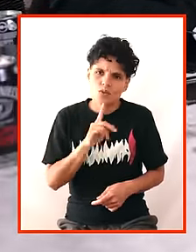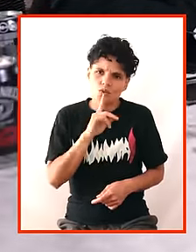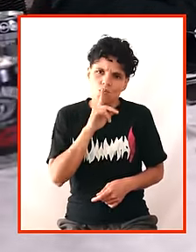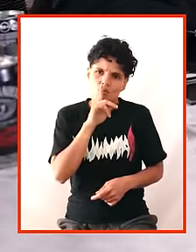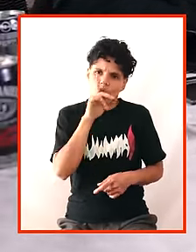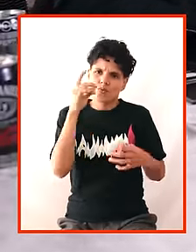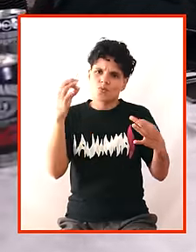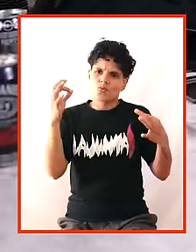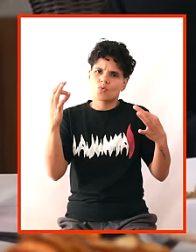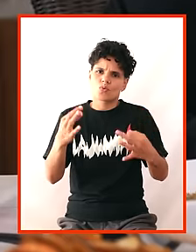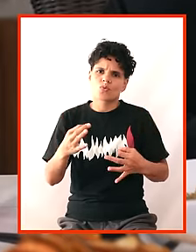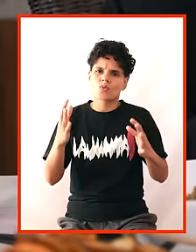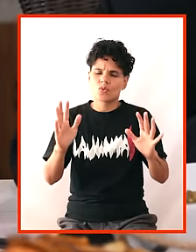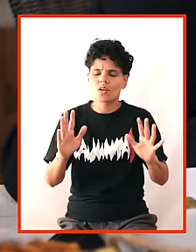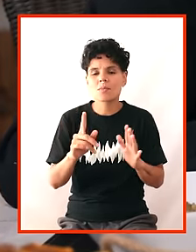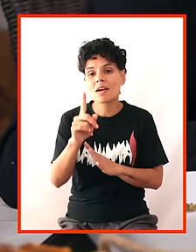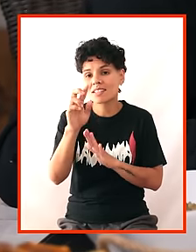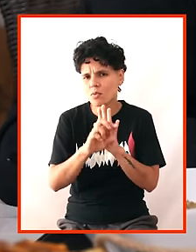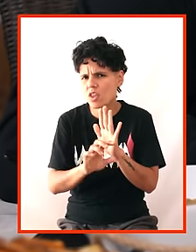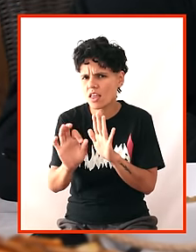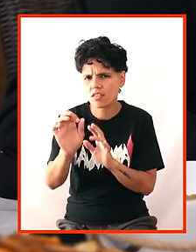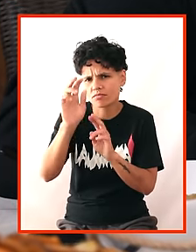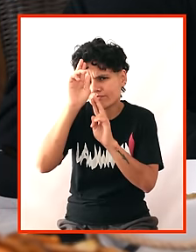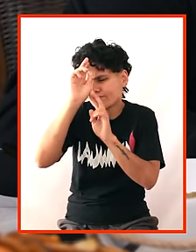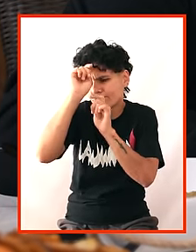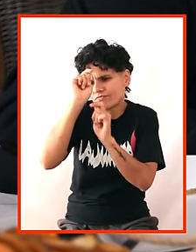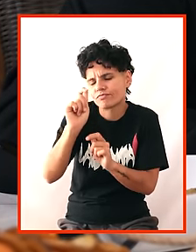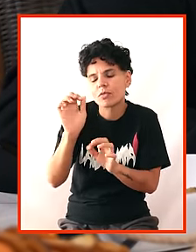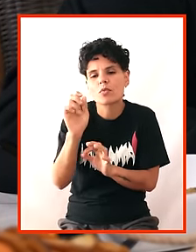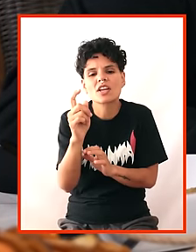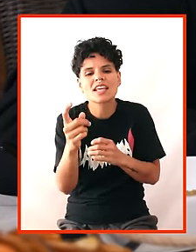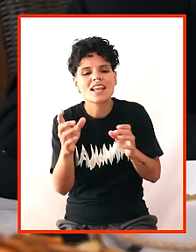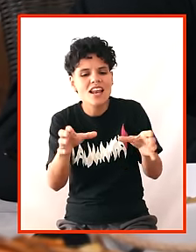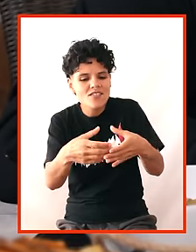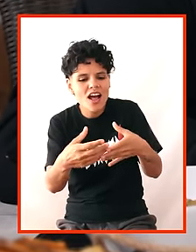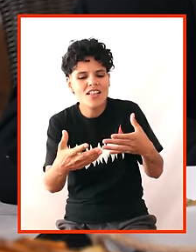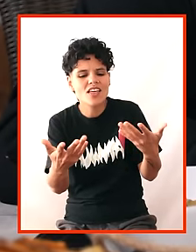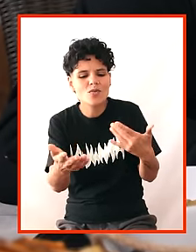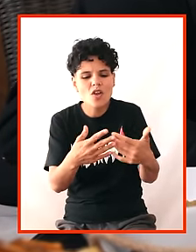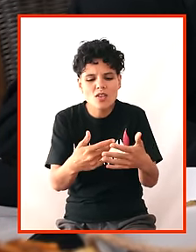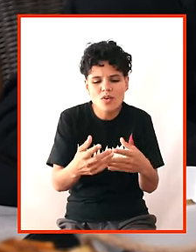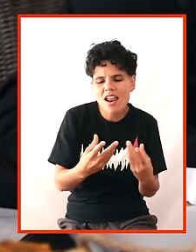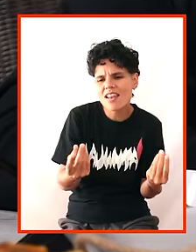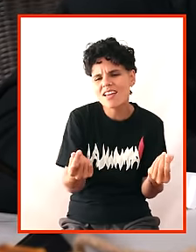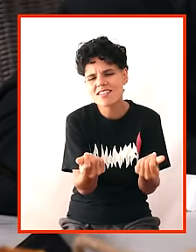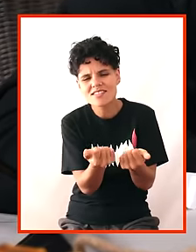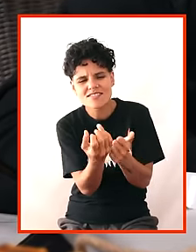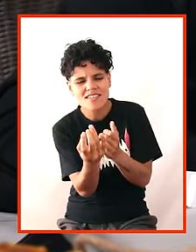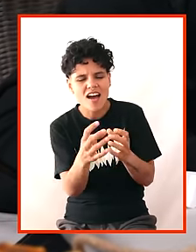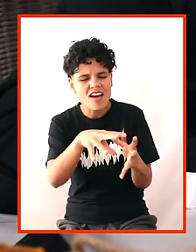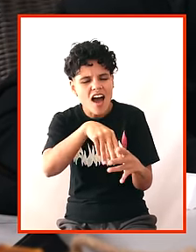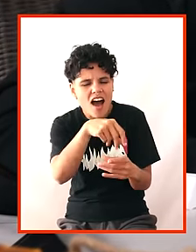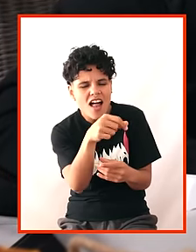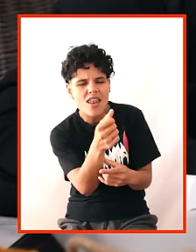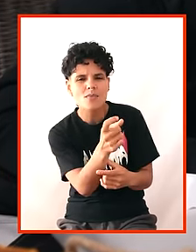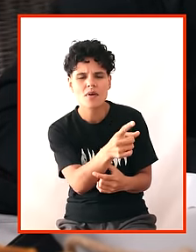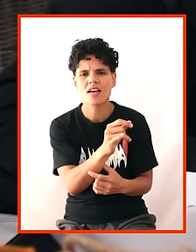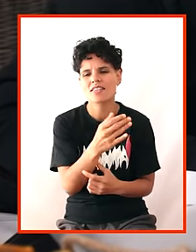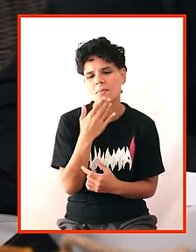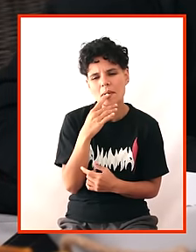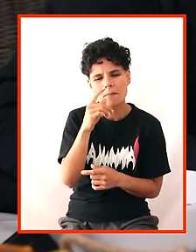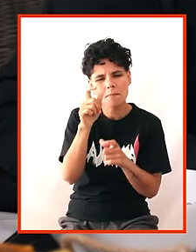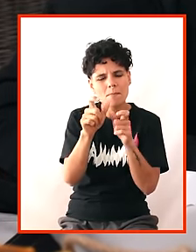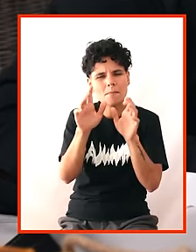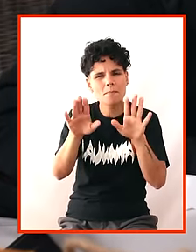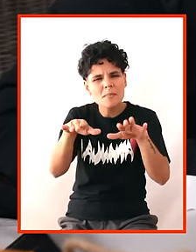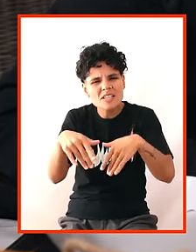creo el productor indicado para ese proyecto. Porque entendía muy bien la naturaleza del grupo y también le interesaba mucho que no fueran las mismas versiones de Silvio,